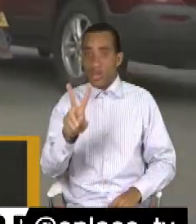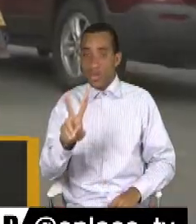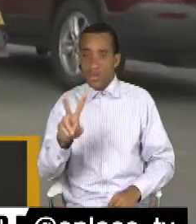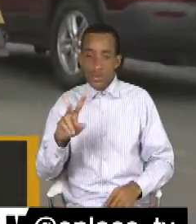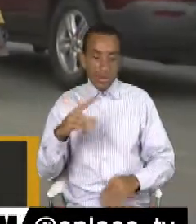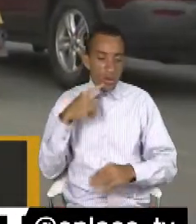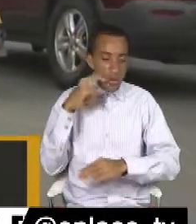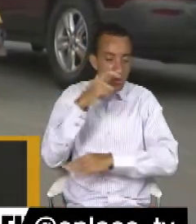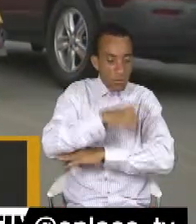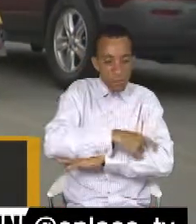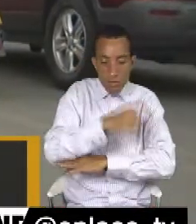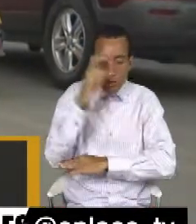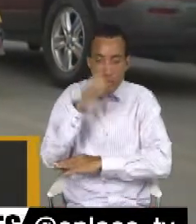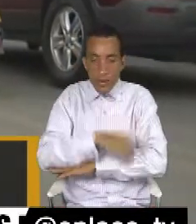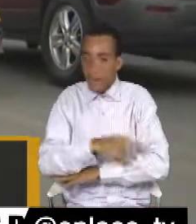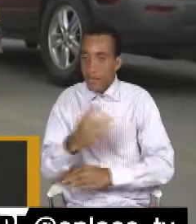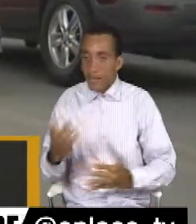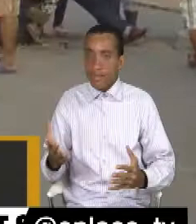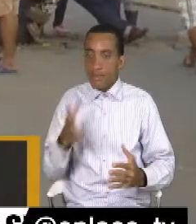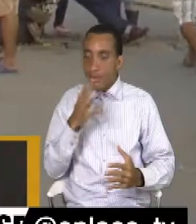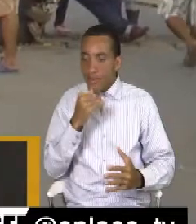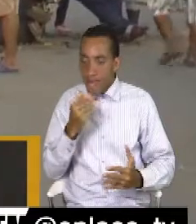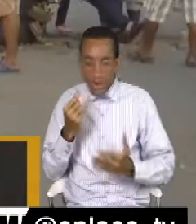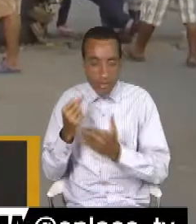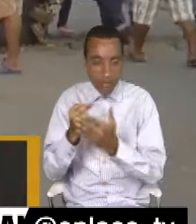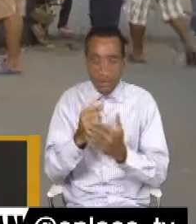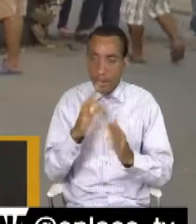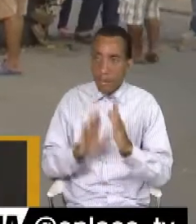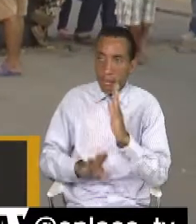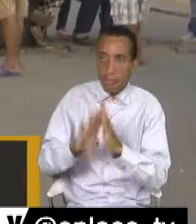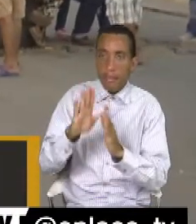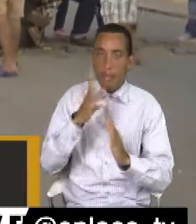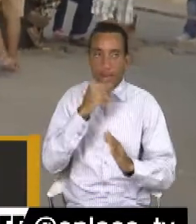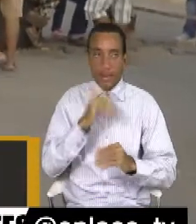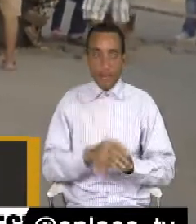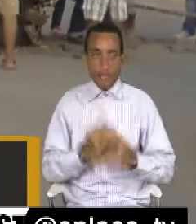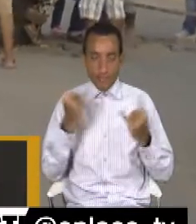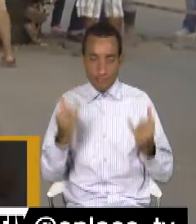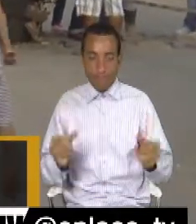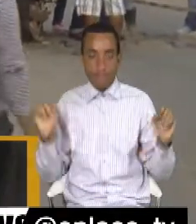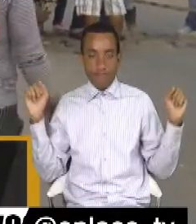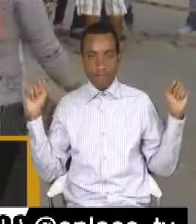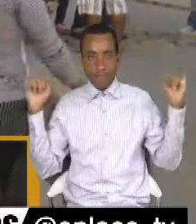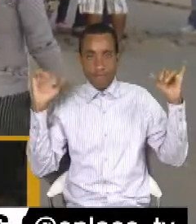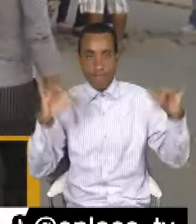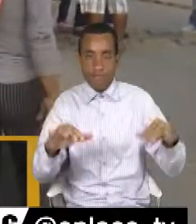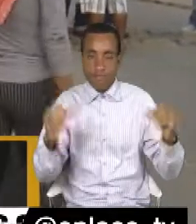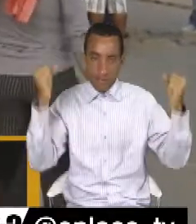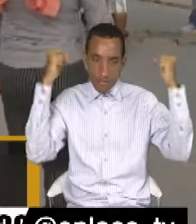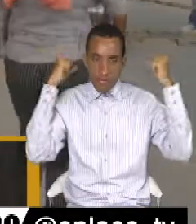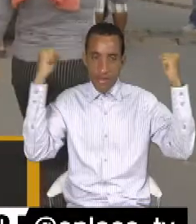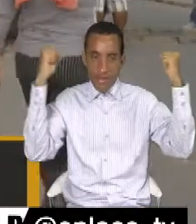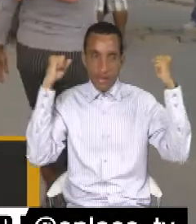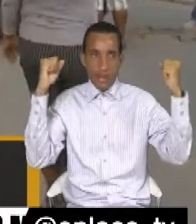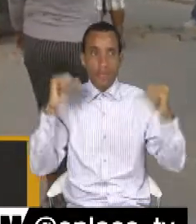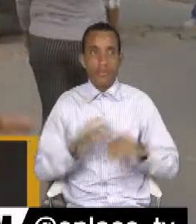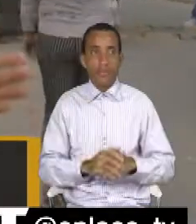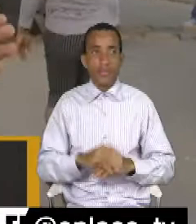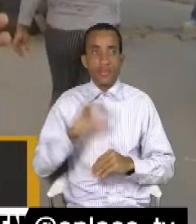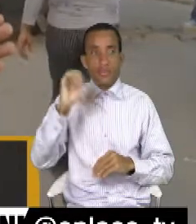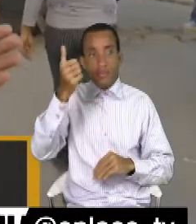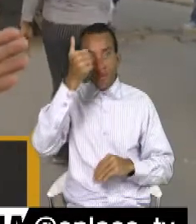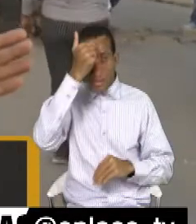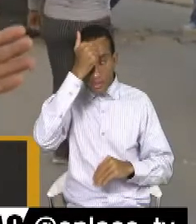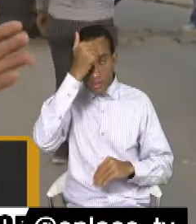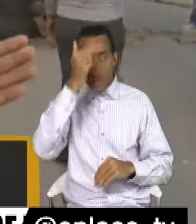centro, y no se ha visto reflejado nada. Entonces hoy esta comunidad sale en protesta pacífica, donde esta vía principal no se está viendo perjudicada, lo